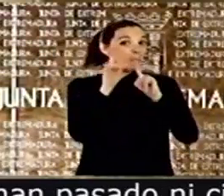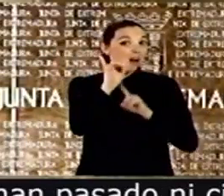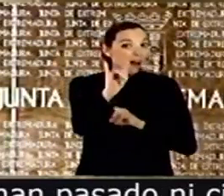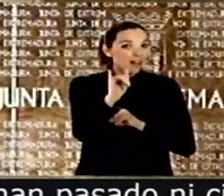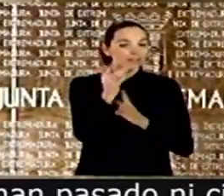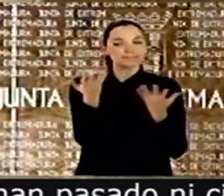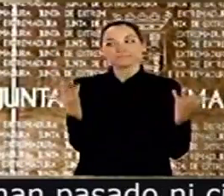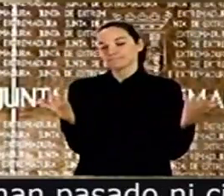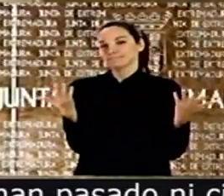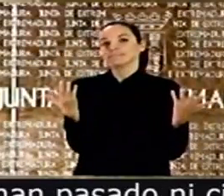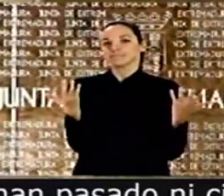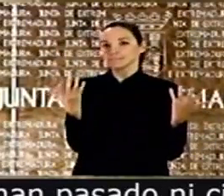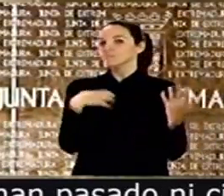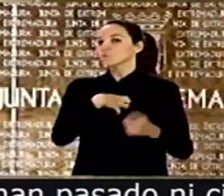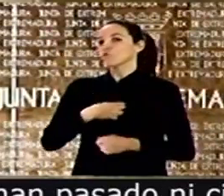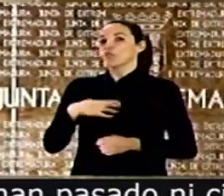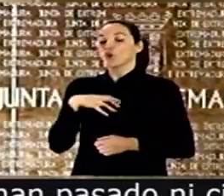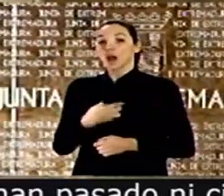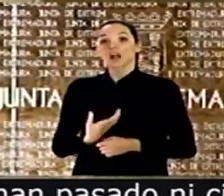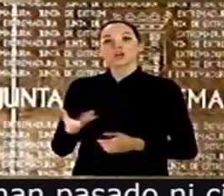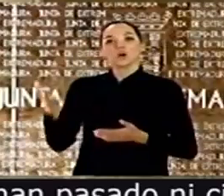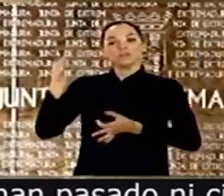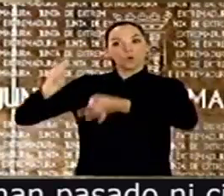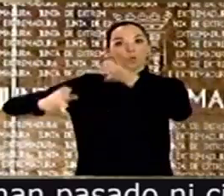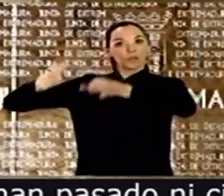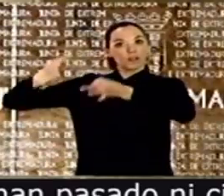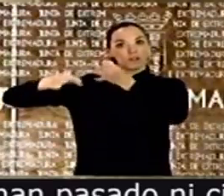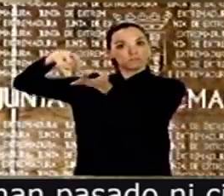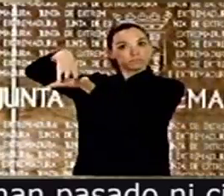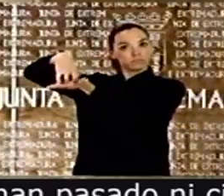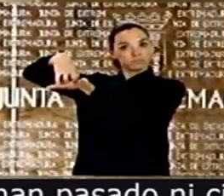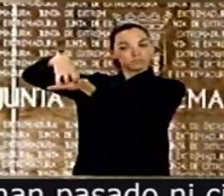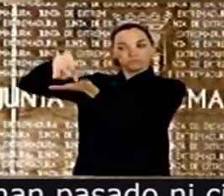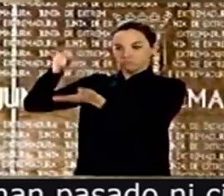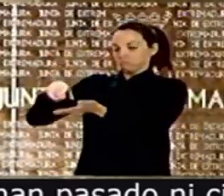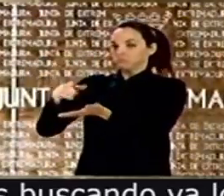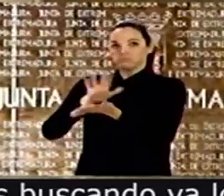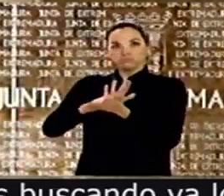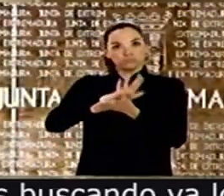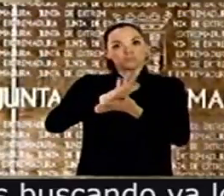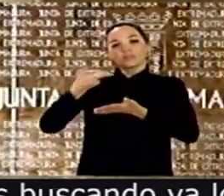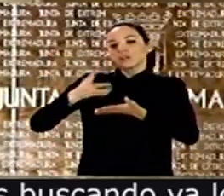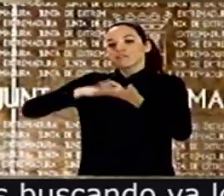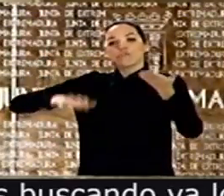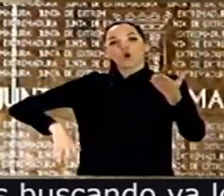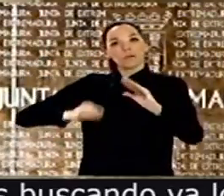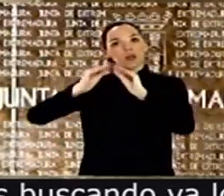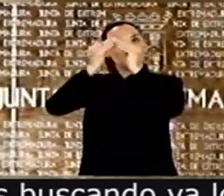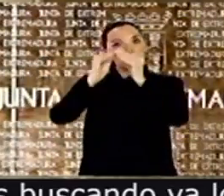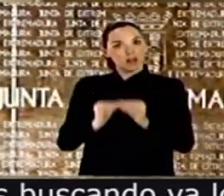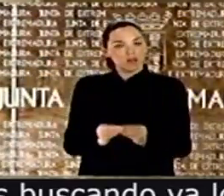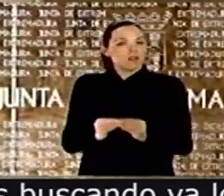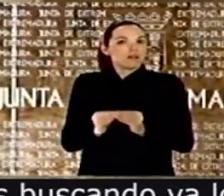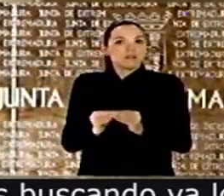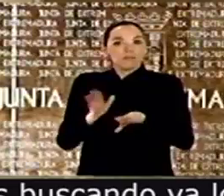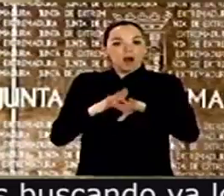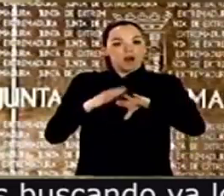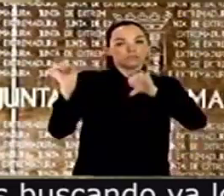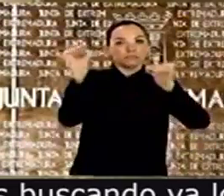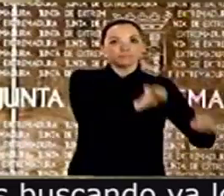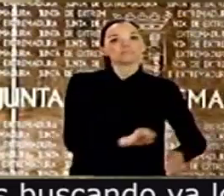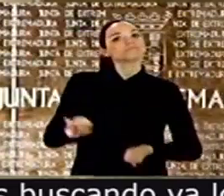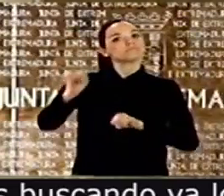políticos, los funcionarios y los servicios jurídicos de esta Administración pondrán en los informes el paraguas necesario de la